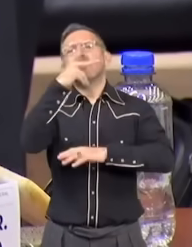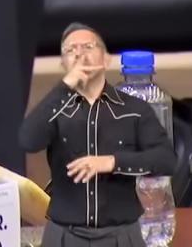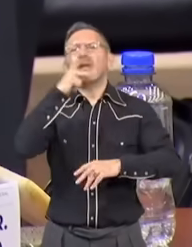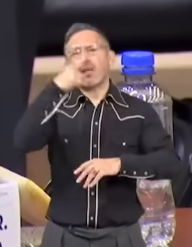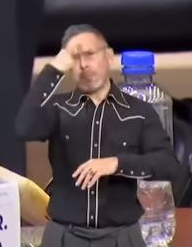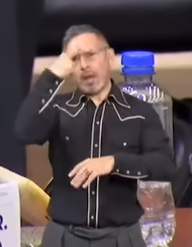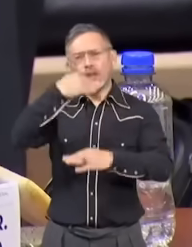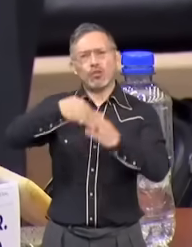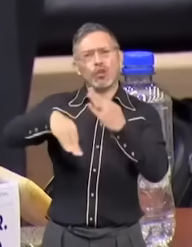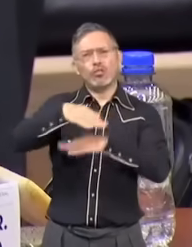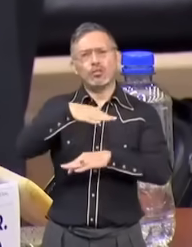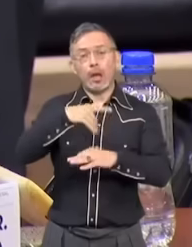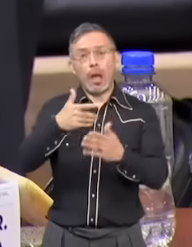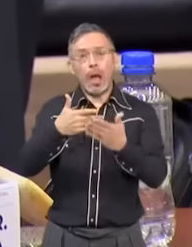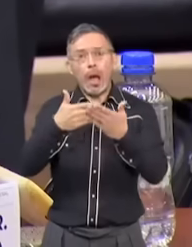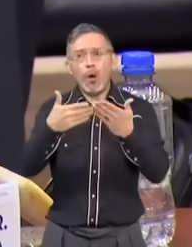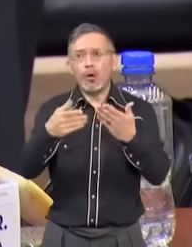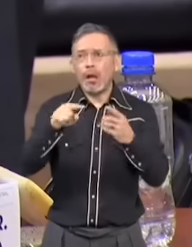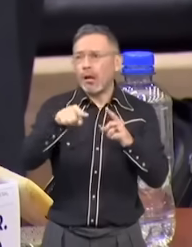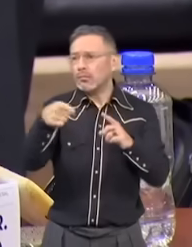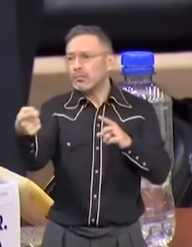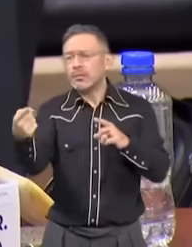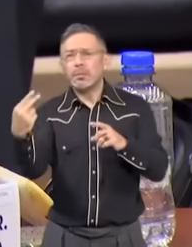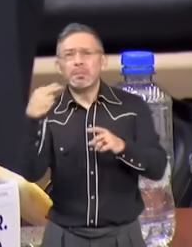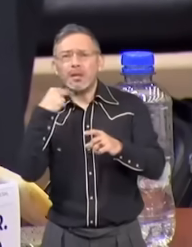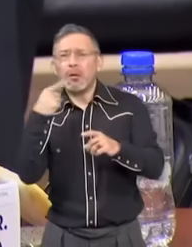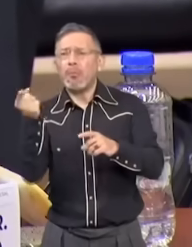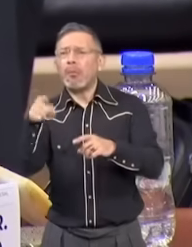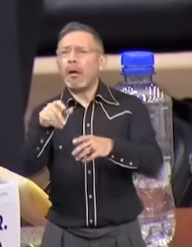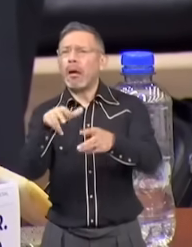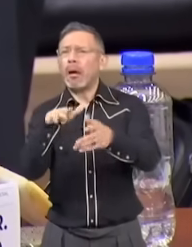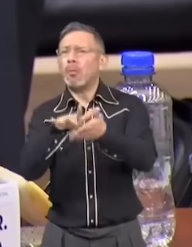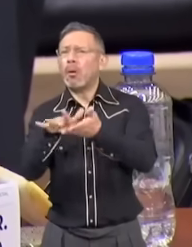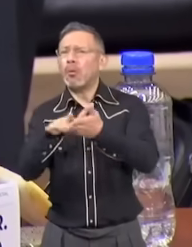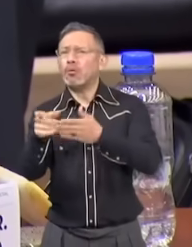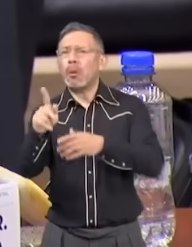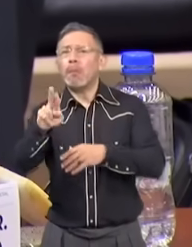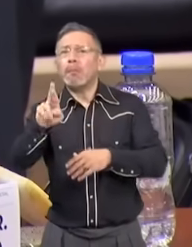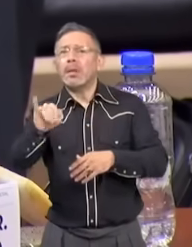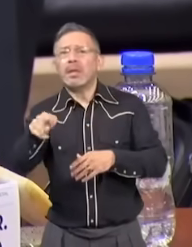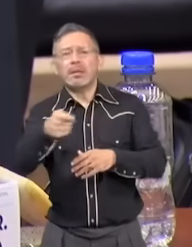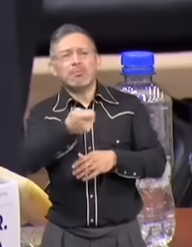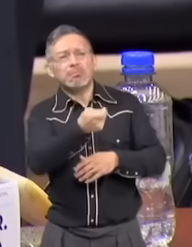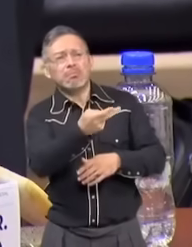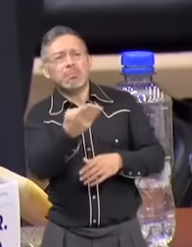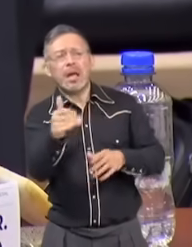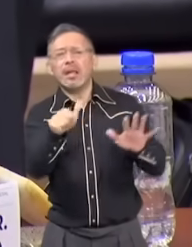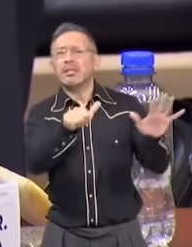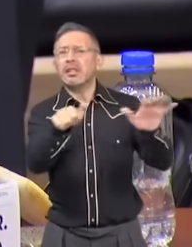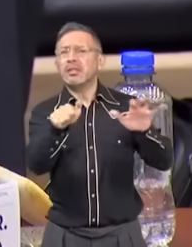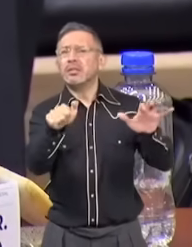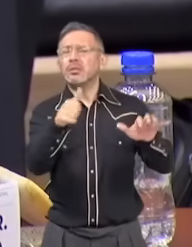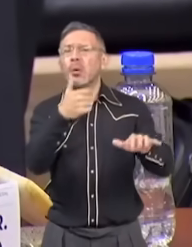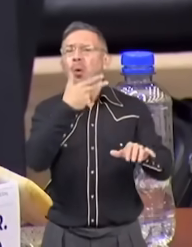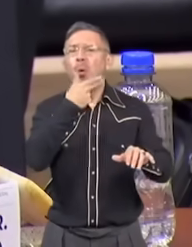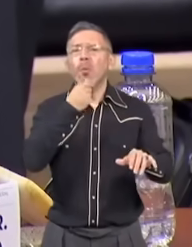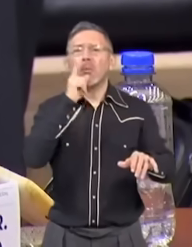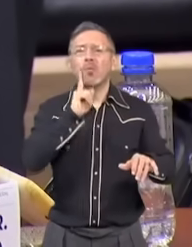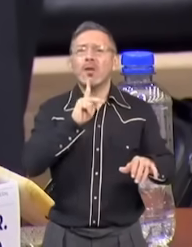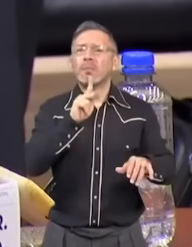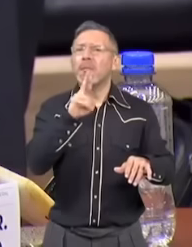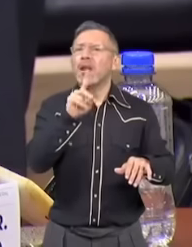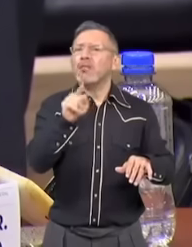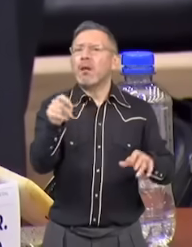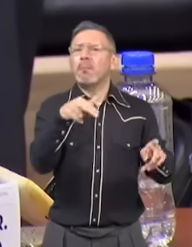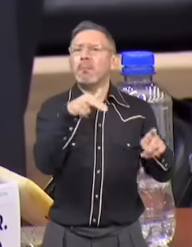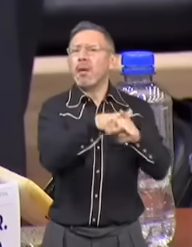apoyan a sus asesinos. El PRI mató a más de 600 mujeres y hombres perredistas.